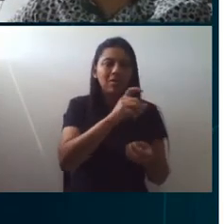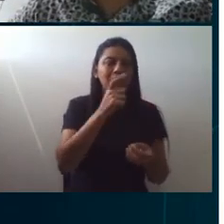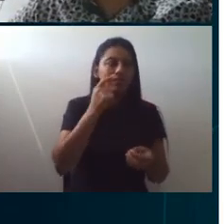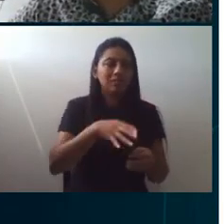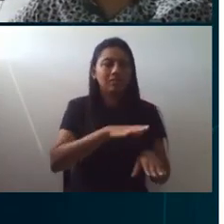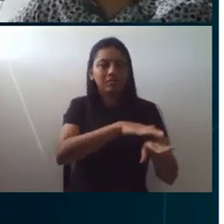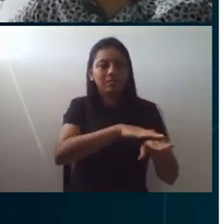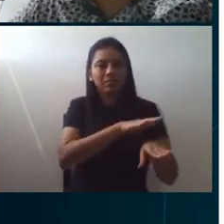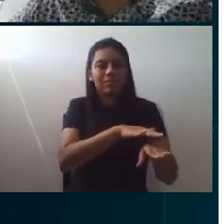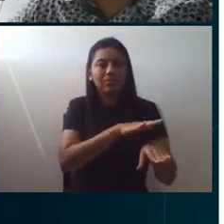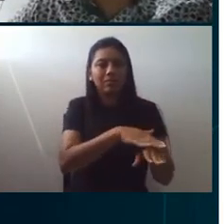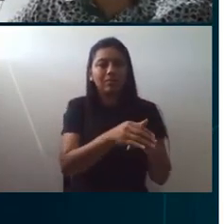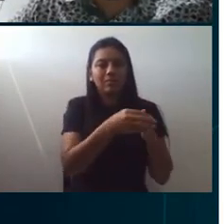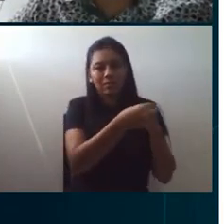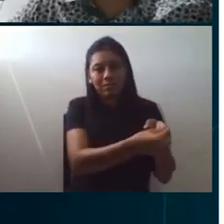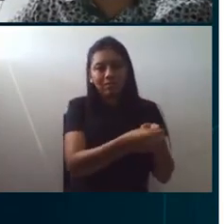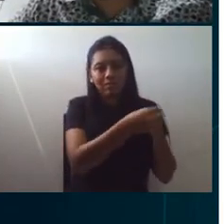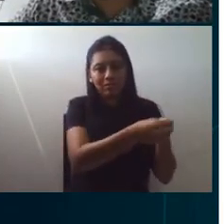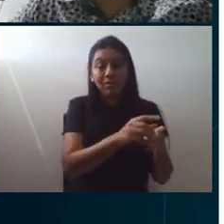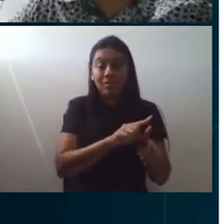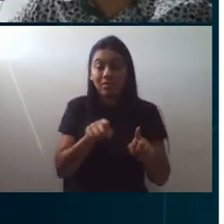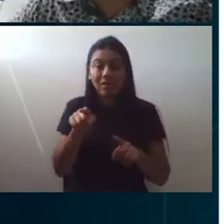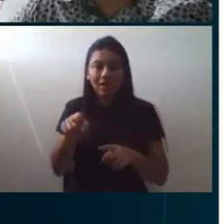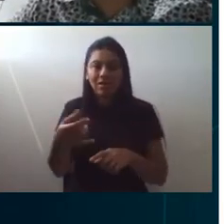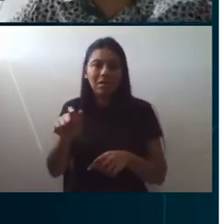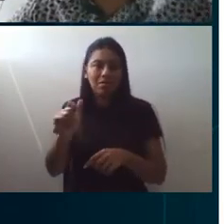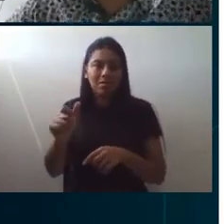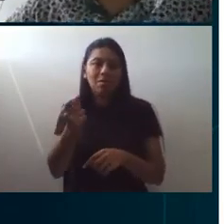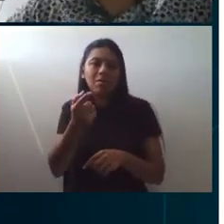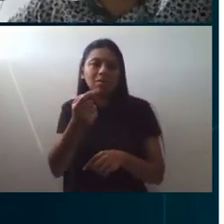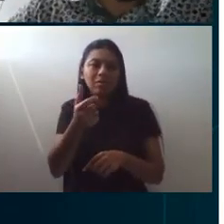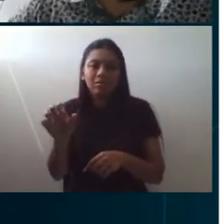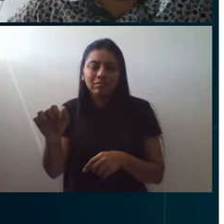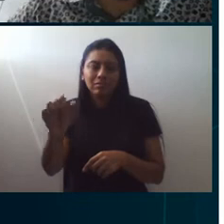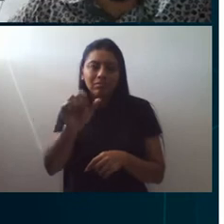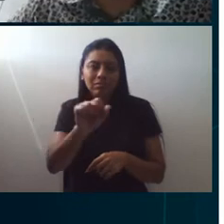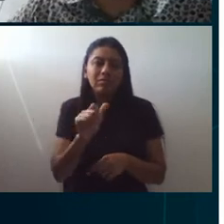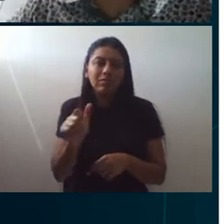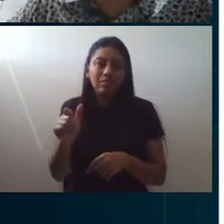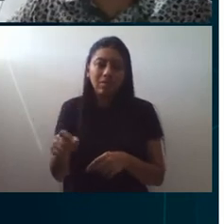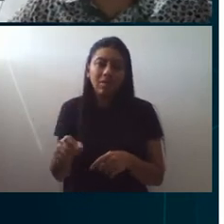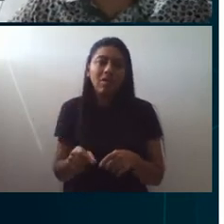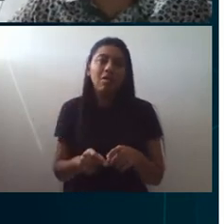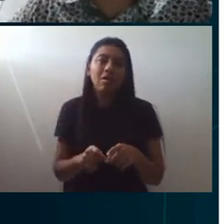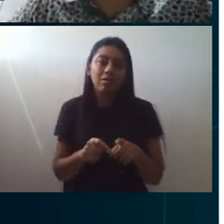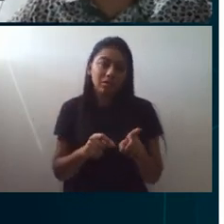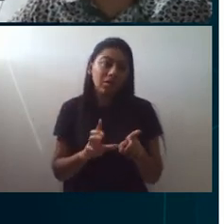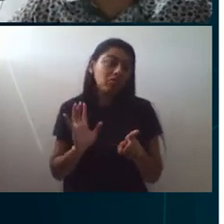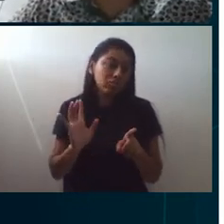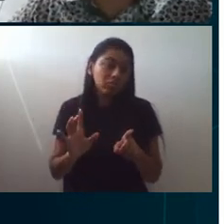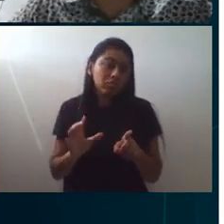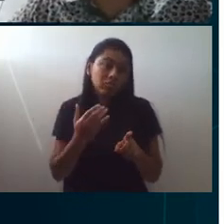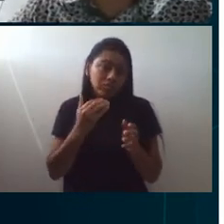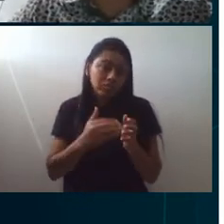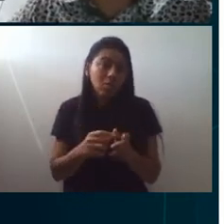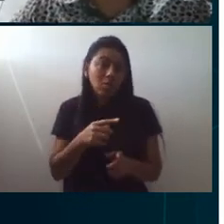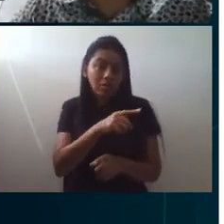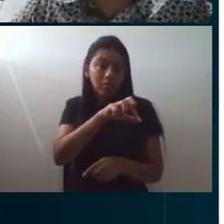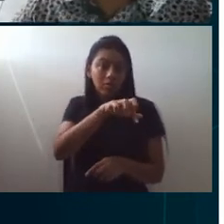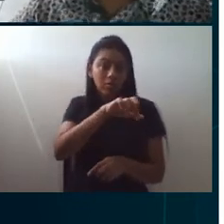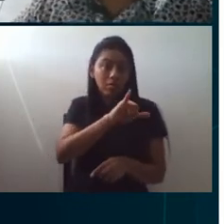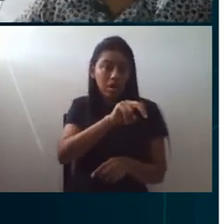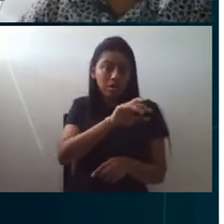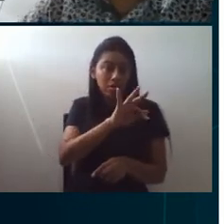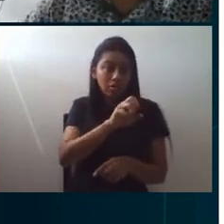experiencia en términos de codificar pues cada uno tiene digamos como una experiencia. Claramente Python no es la única herramienta, no nos vamos a sesgar con MATLAB y con